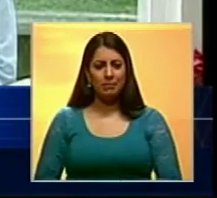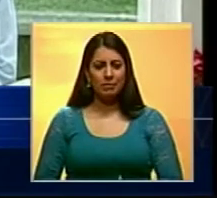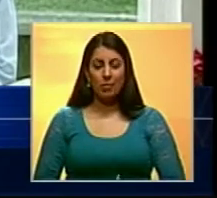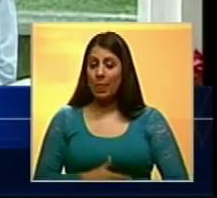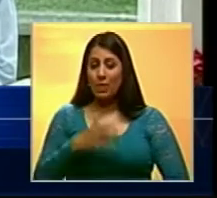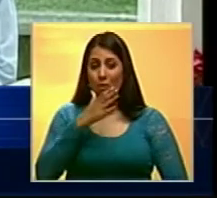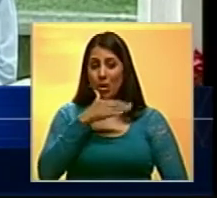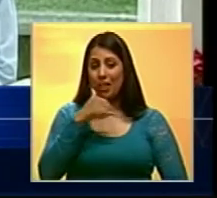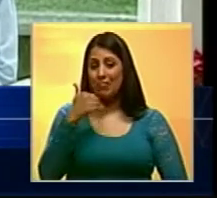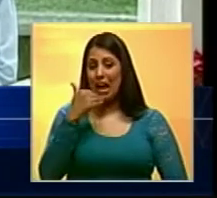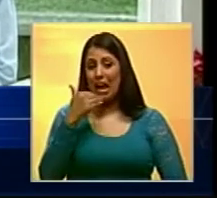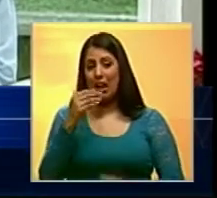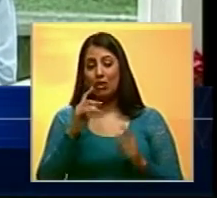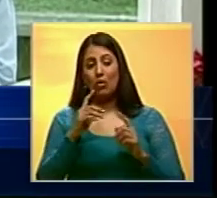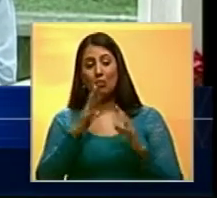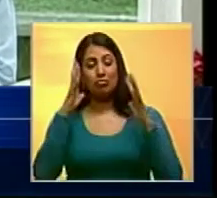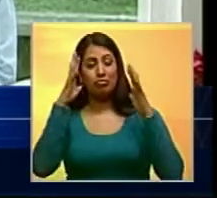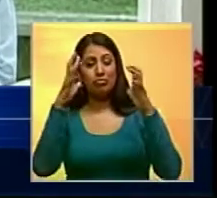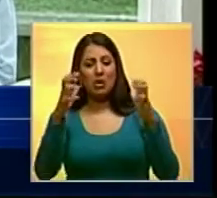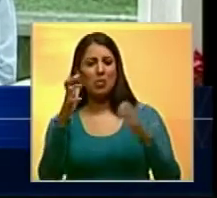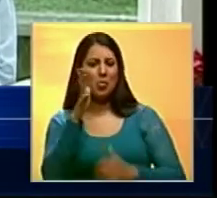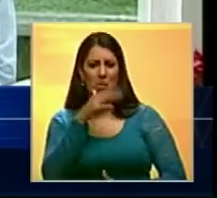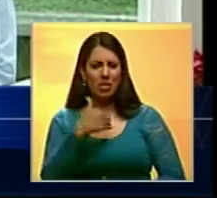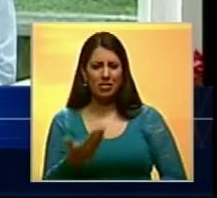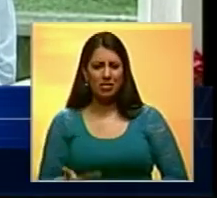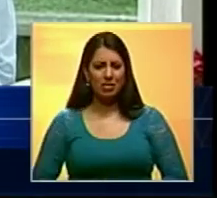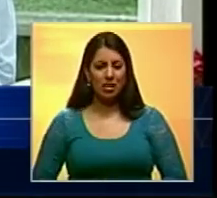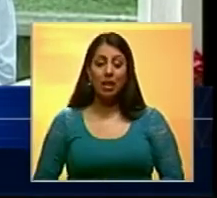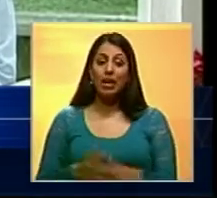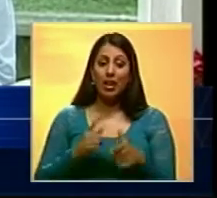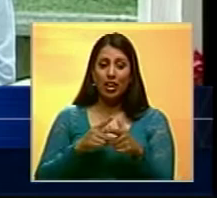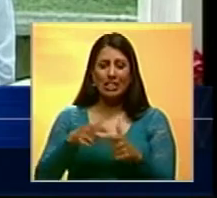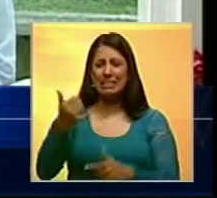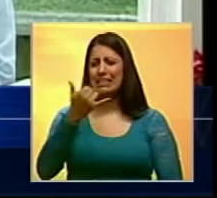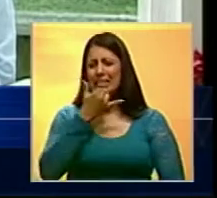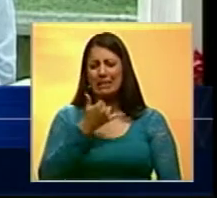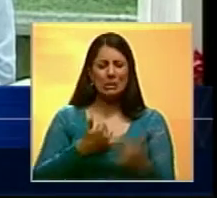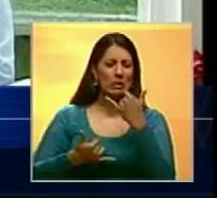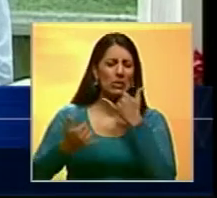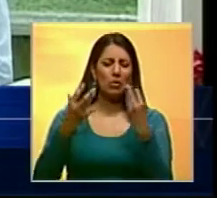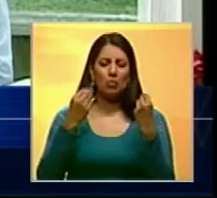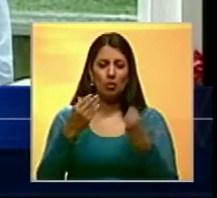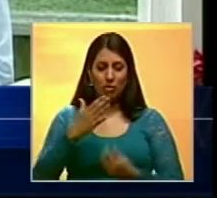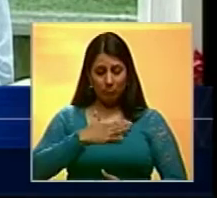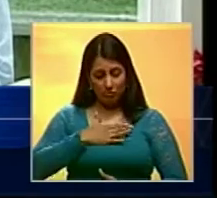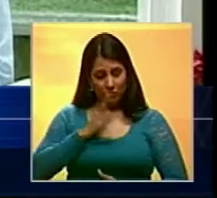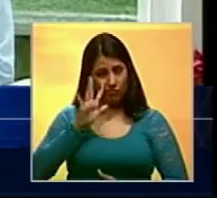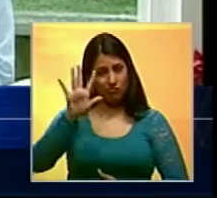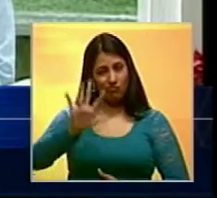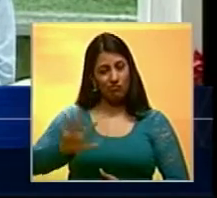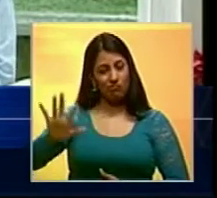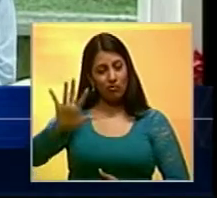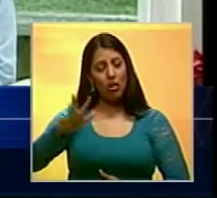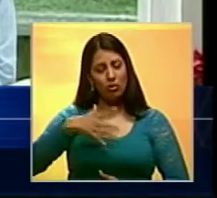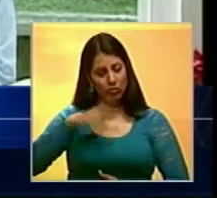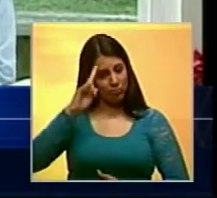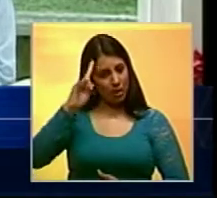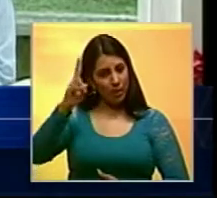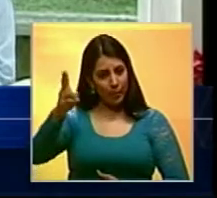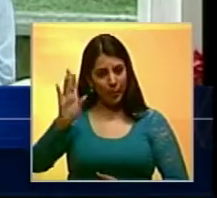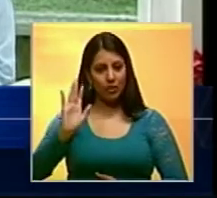No llega todavía a las grandes ligas y comete errores. Es mi apreciación personal, lo